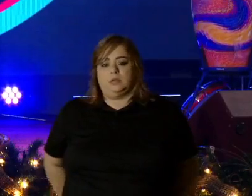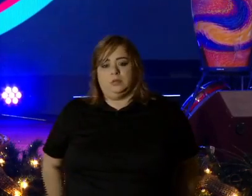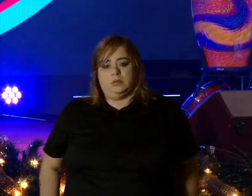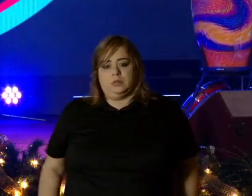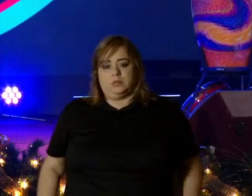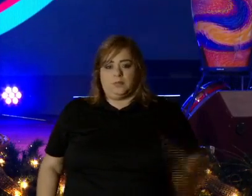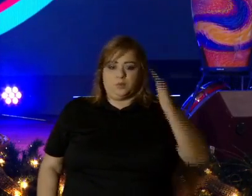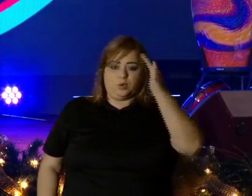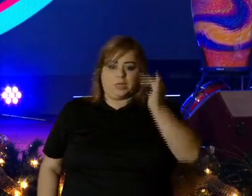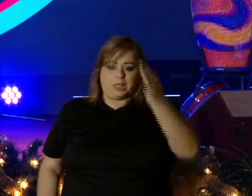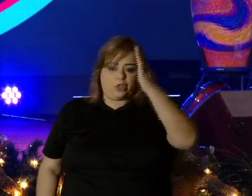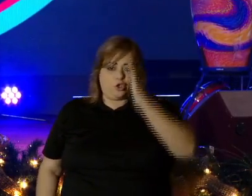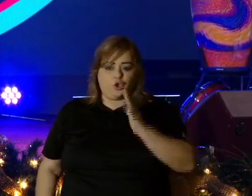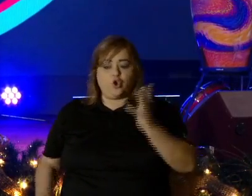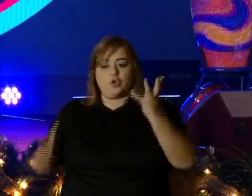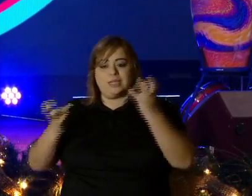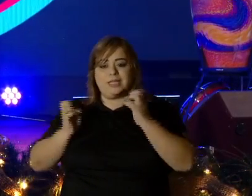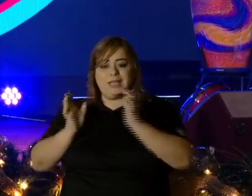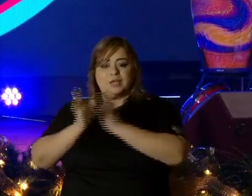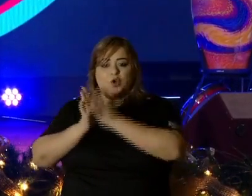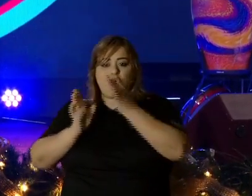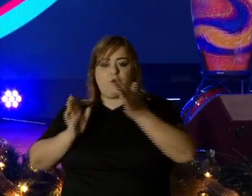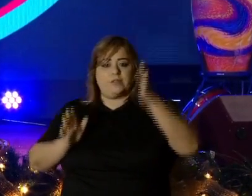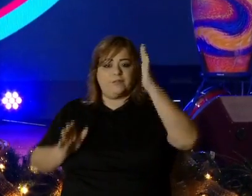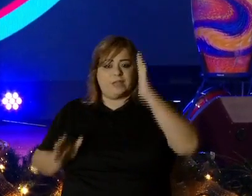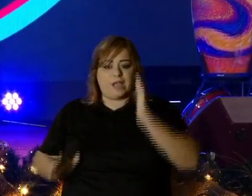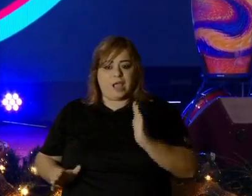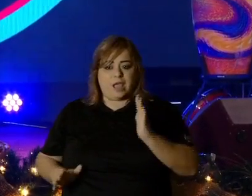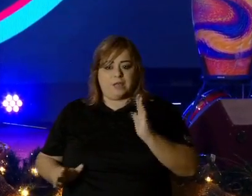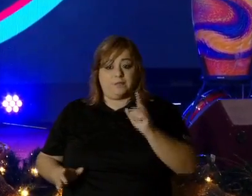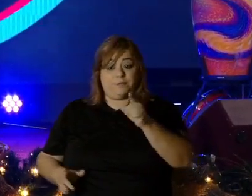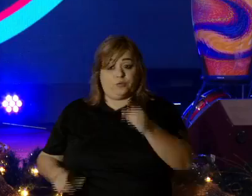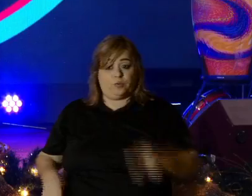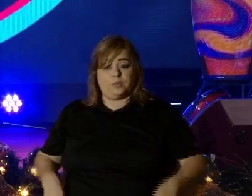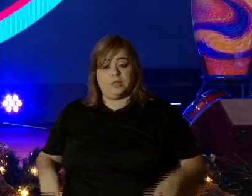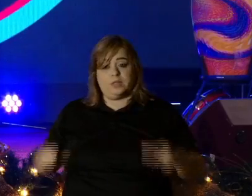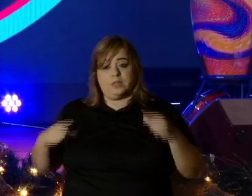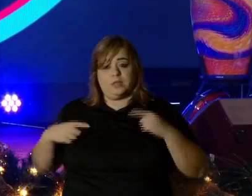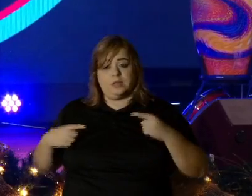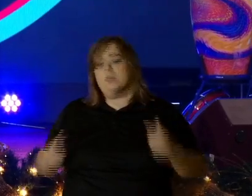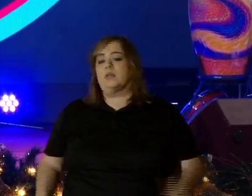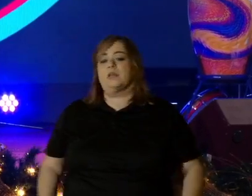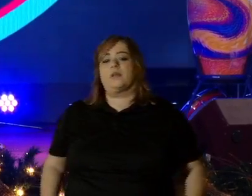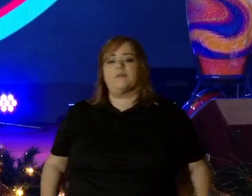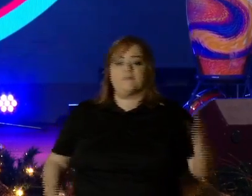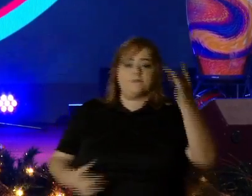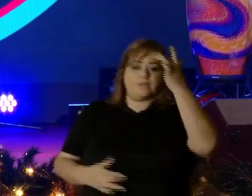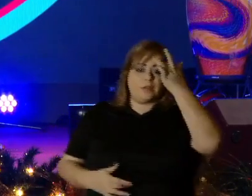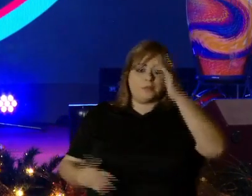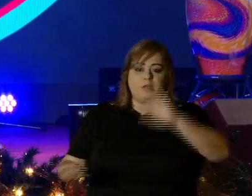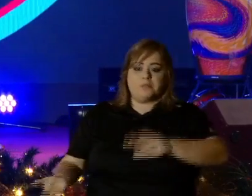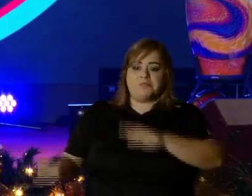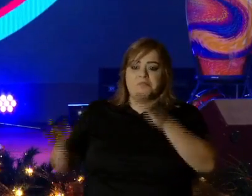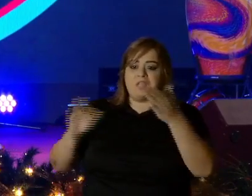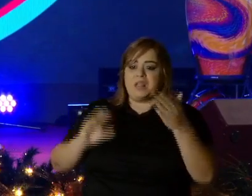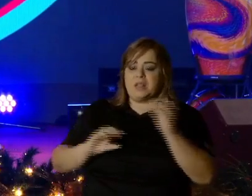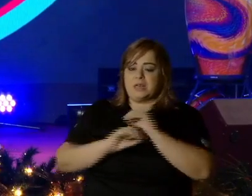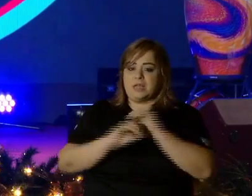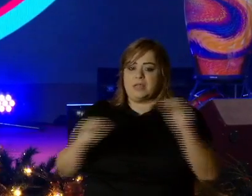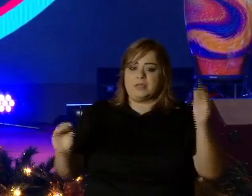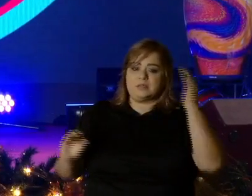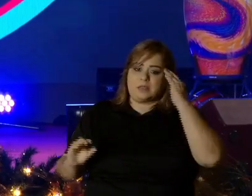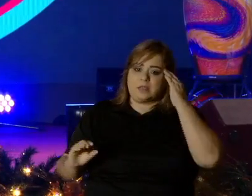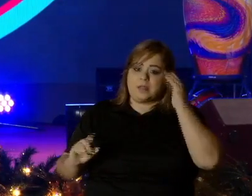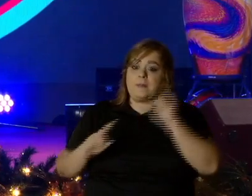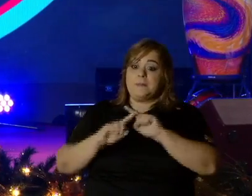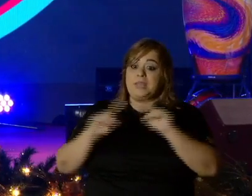Porque Dios se quiere glorificar. Dios se va a glorificar. Te enferma, te muere y nadie se enteró. Pero si te enferma y todo el